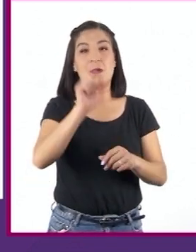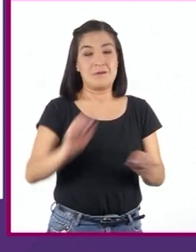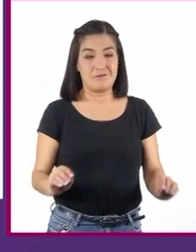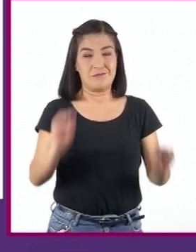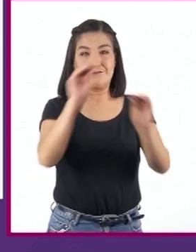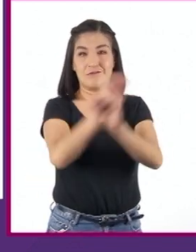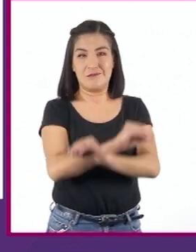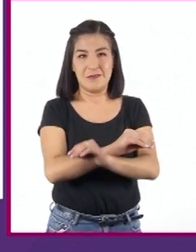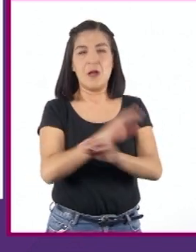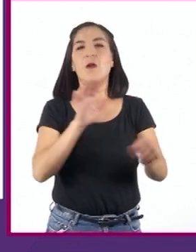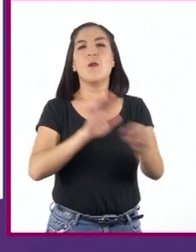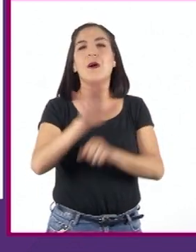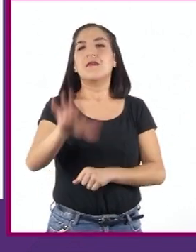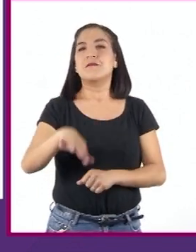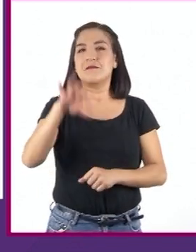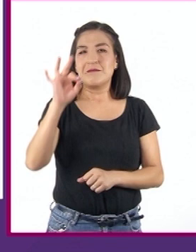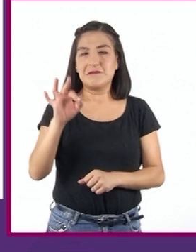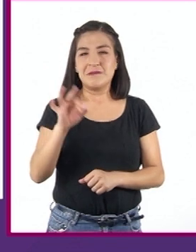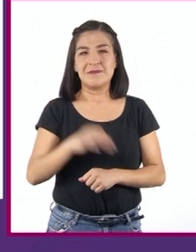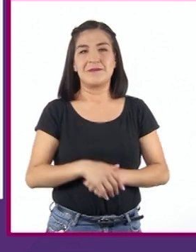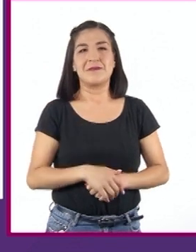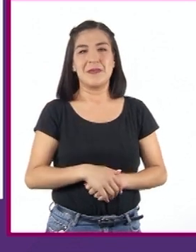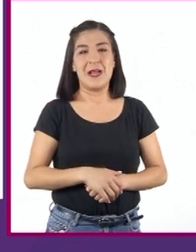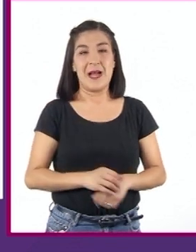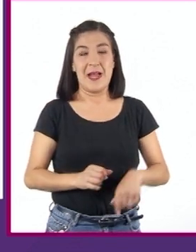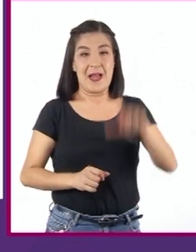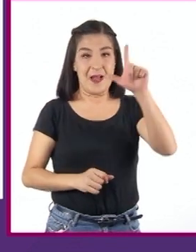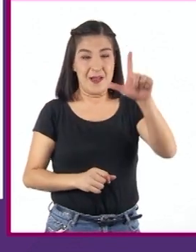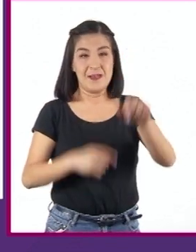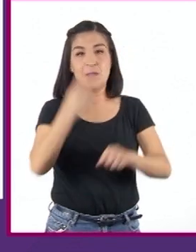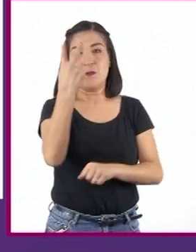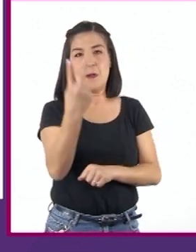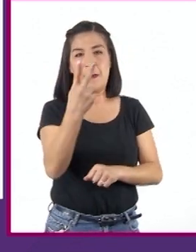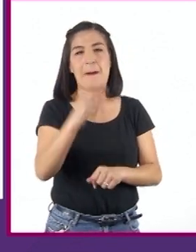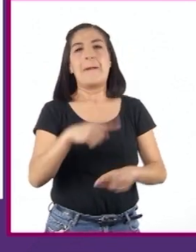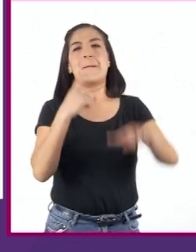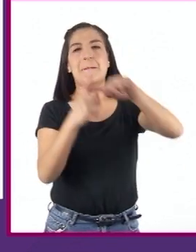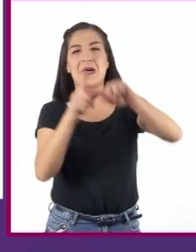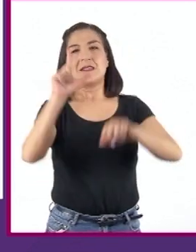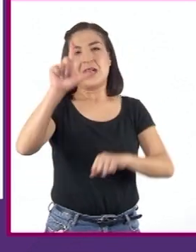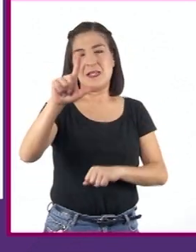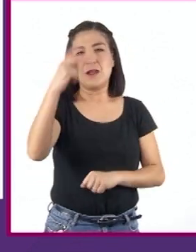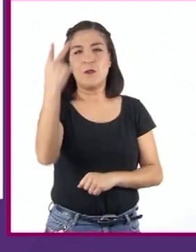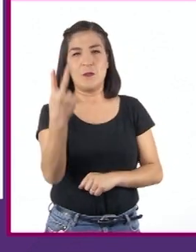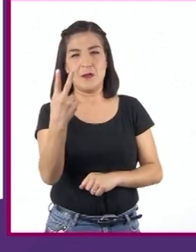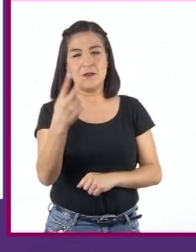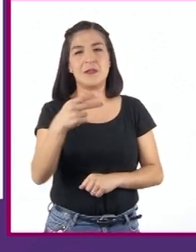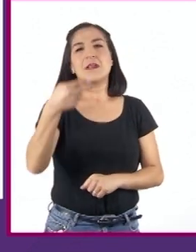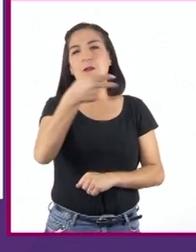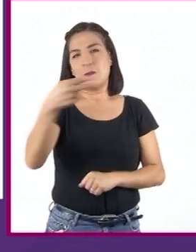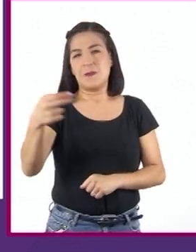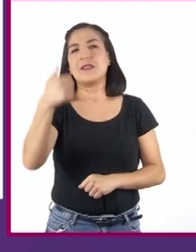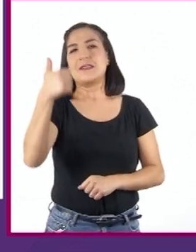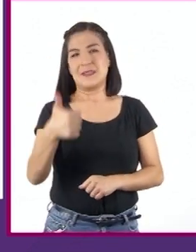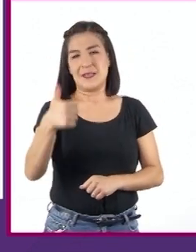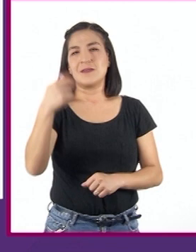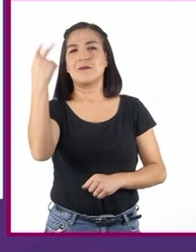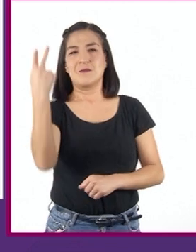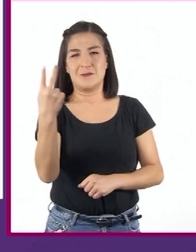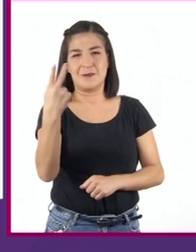sustituirlos, obtenemos L al cuadrado más L al cuadrado igual con 6 al cuadrado.